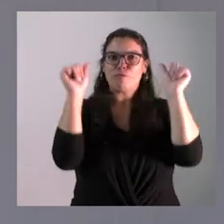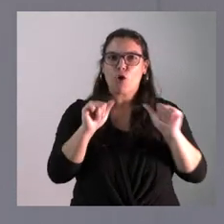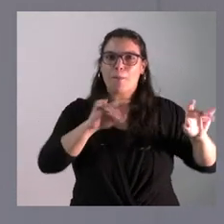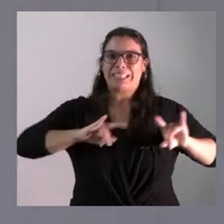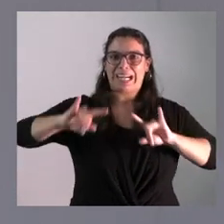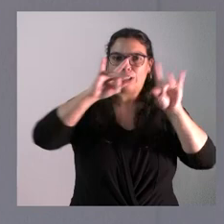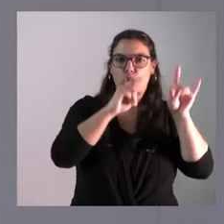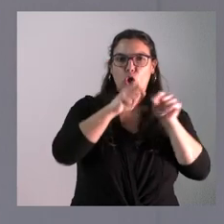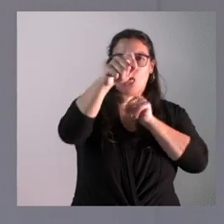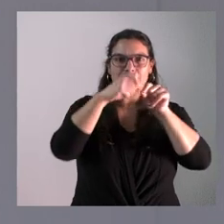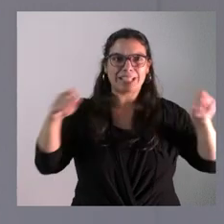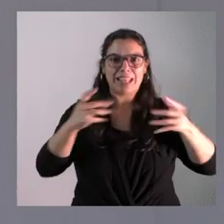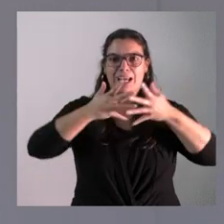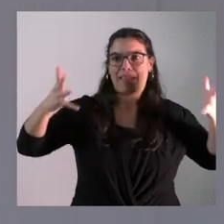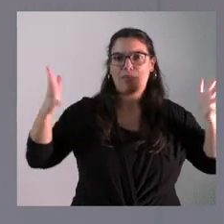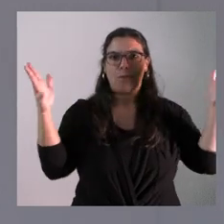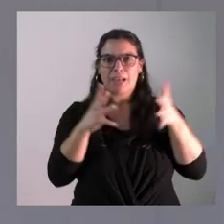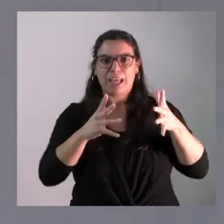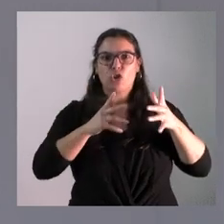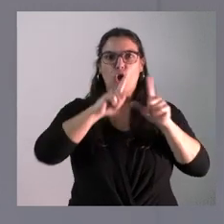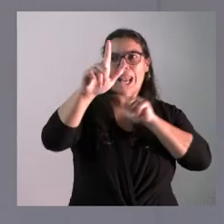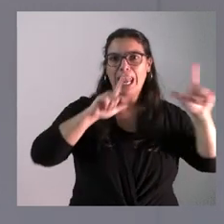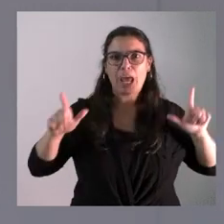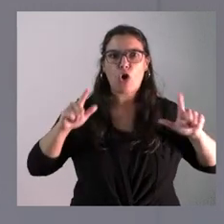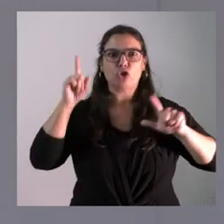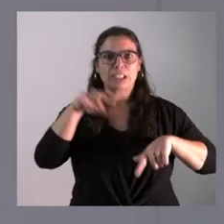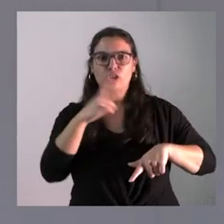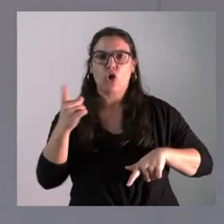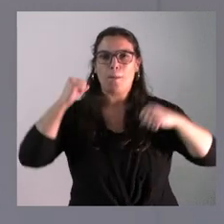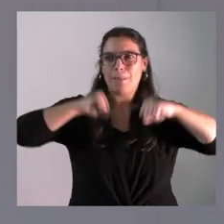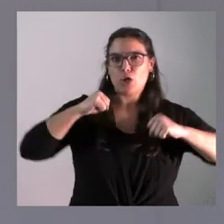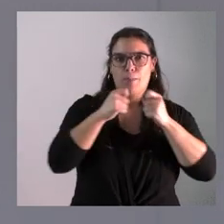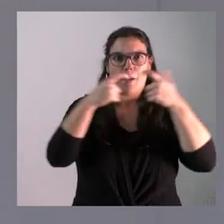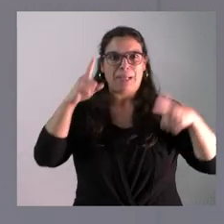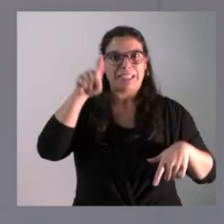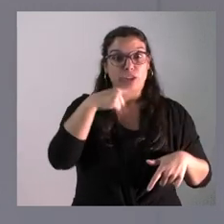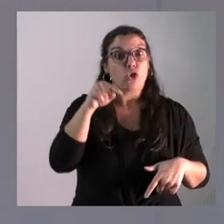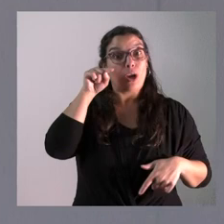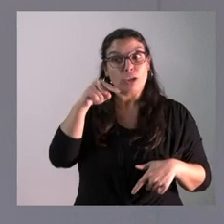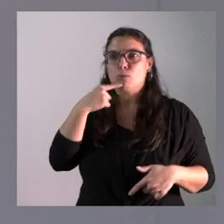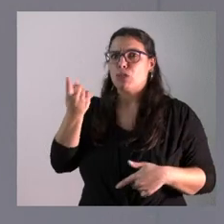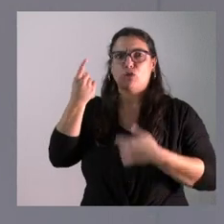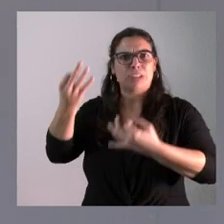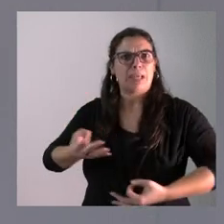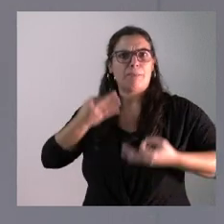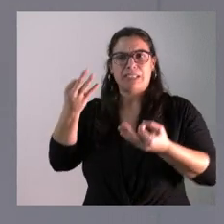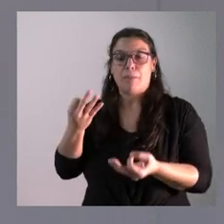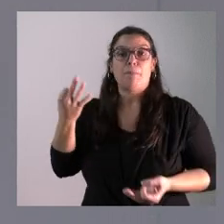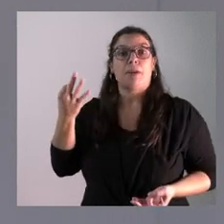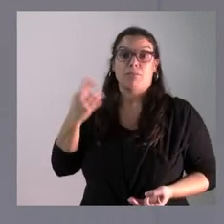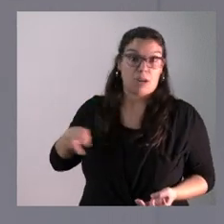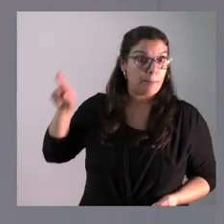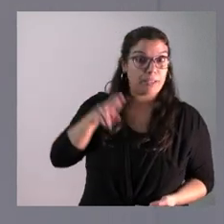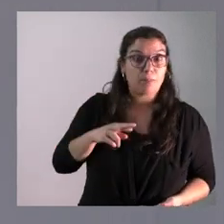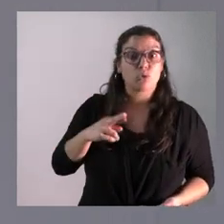la superficie a la dispersión al envejecimiento esto lo hemos dicho siempre lo reiteramos una vez más y que este coste que tiene que incurrir nuestra